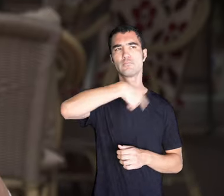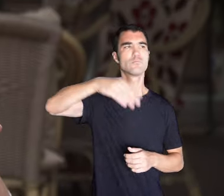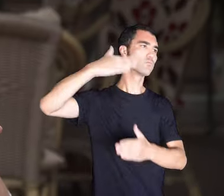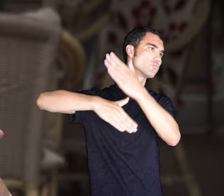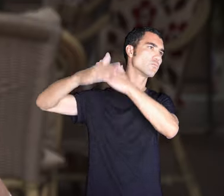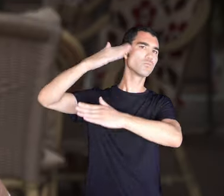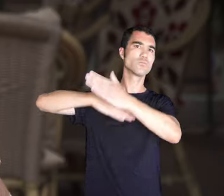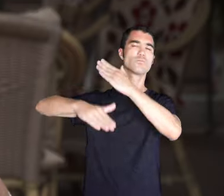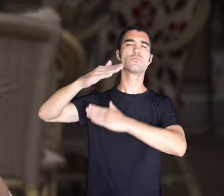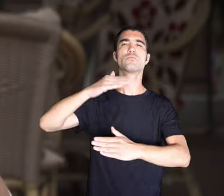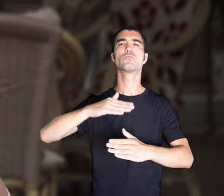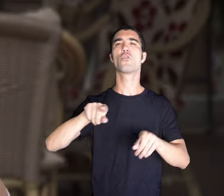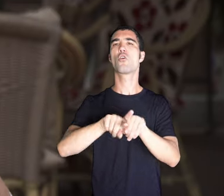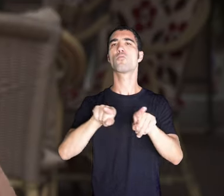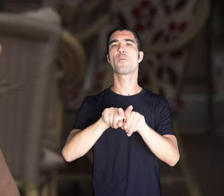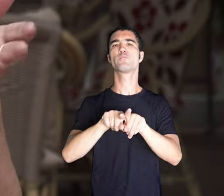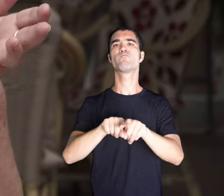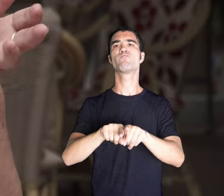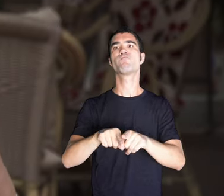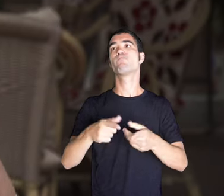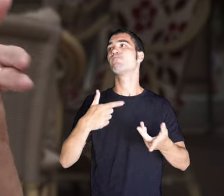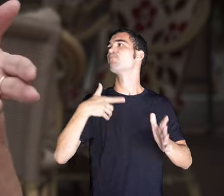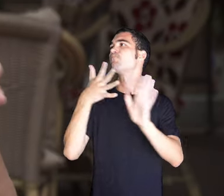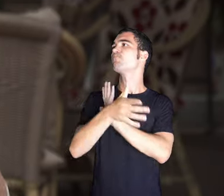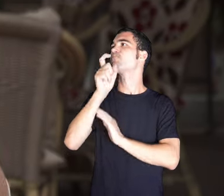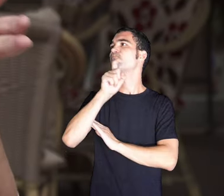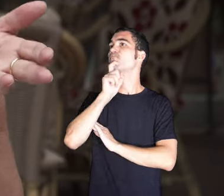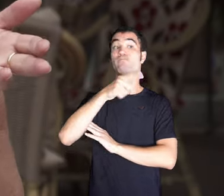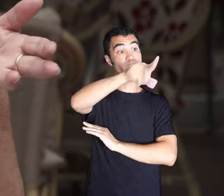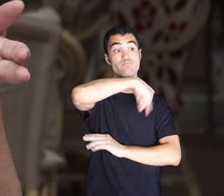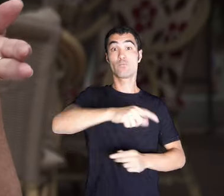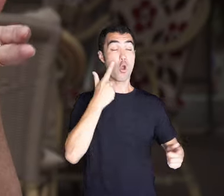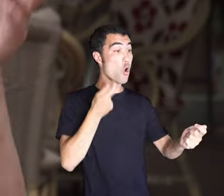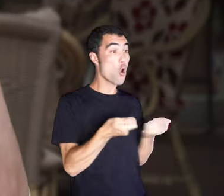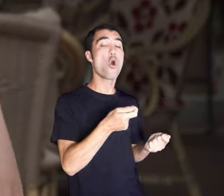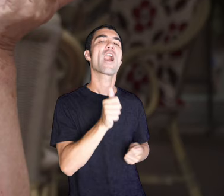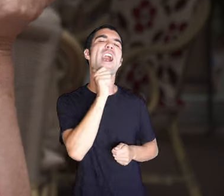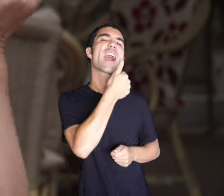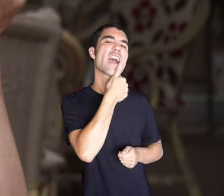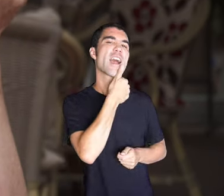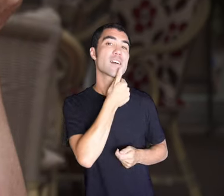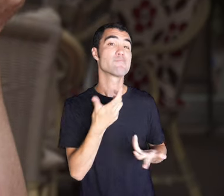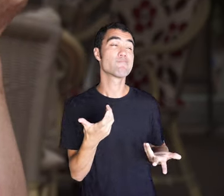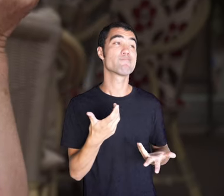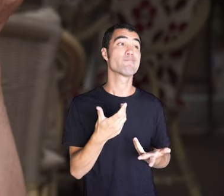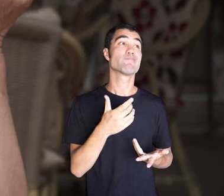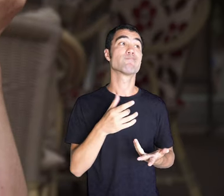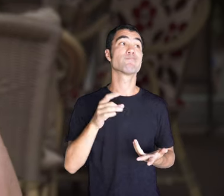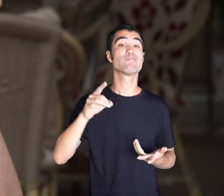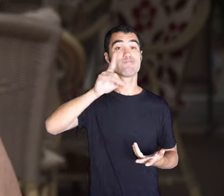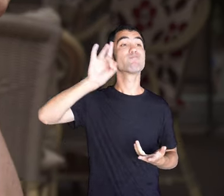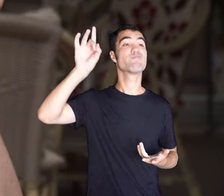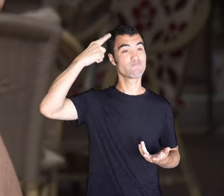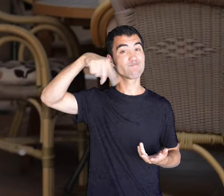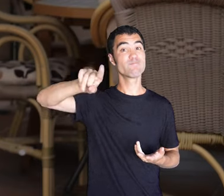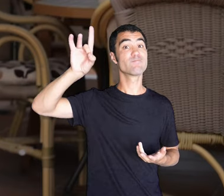estaban bajo, ¿cómo yo puedo decir? Todo estaba controlado por la